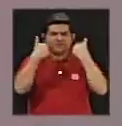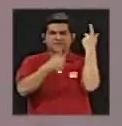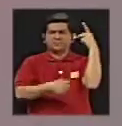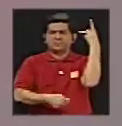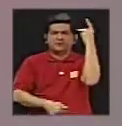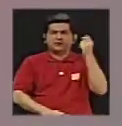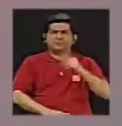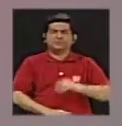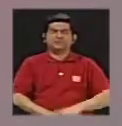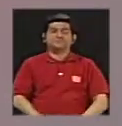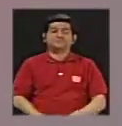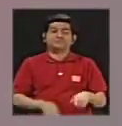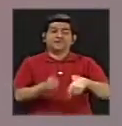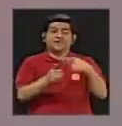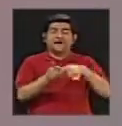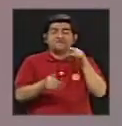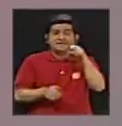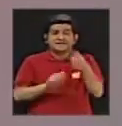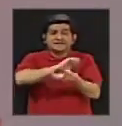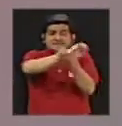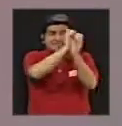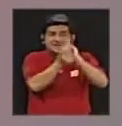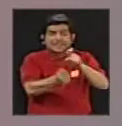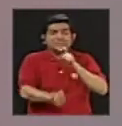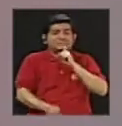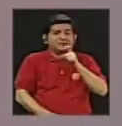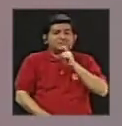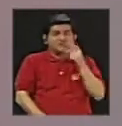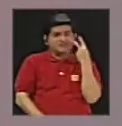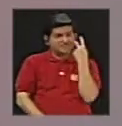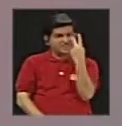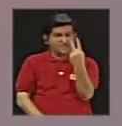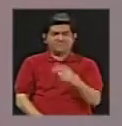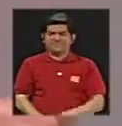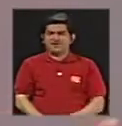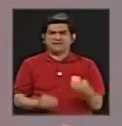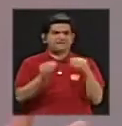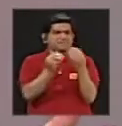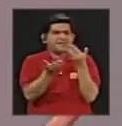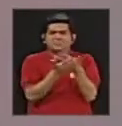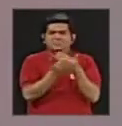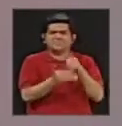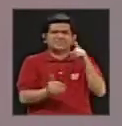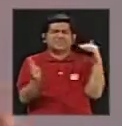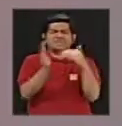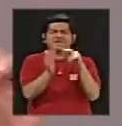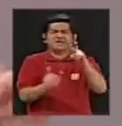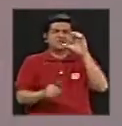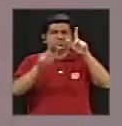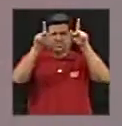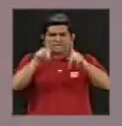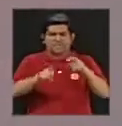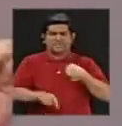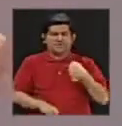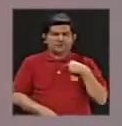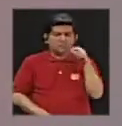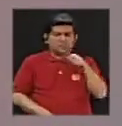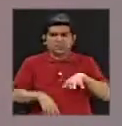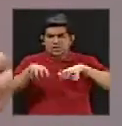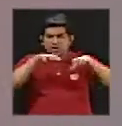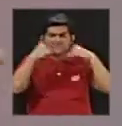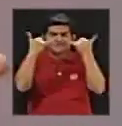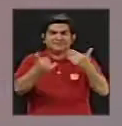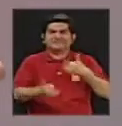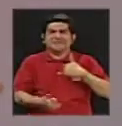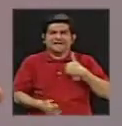Sí, a veces ver esas transiciones es un poco difícil, porque por más que la muestra es de 1.200 personas, cuando uno se va a esos movimientos ya